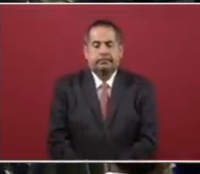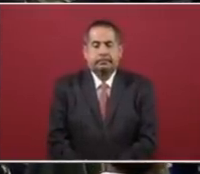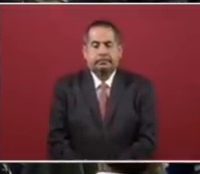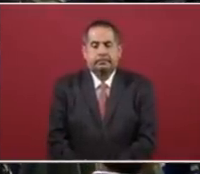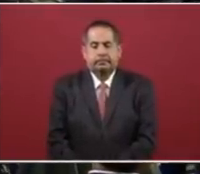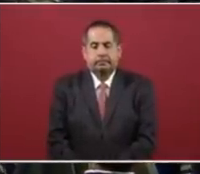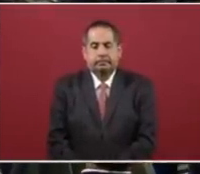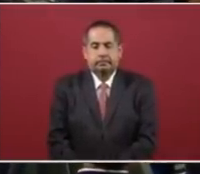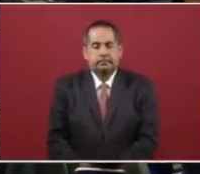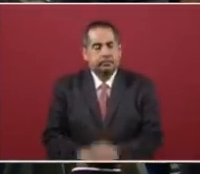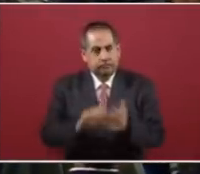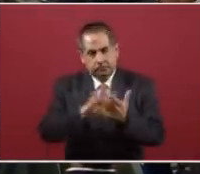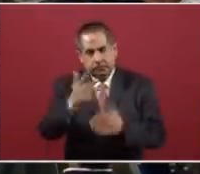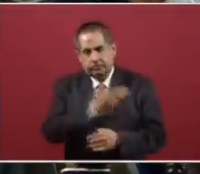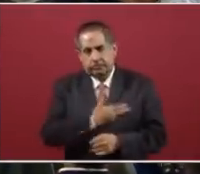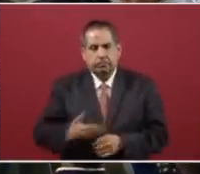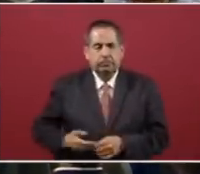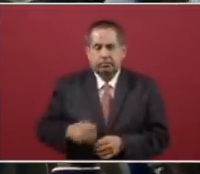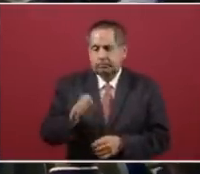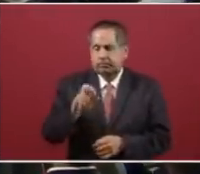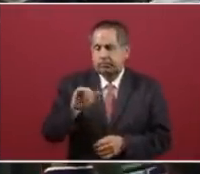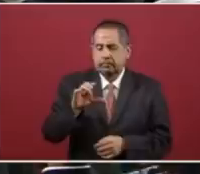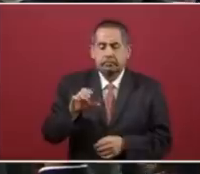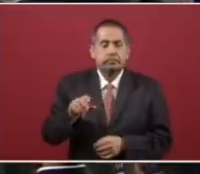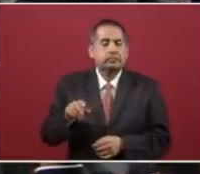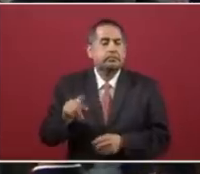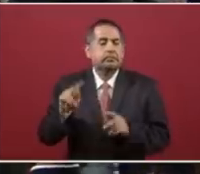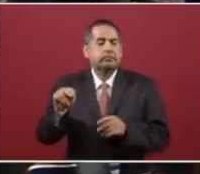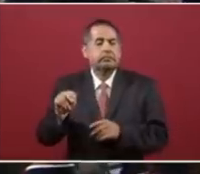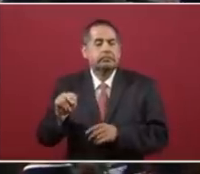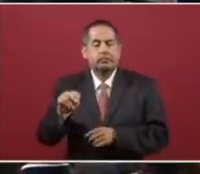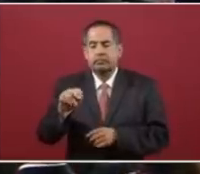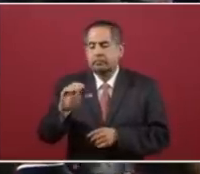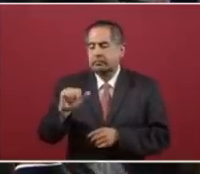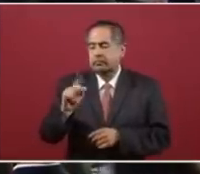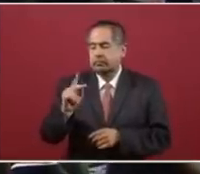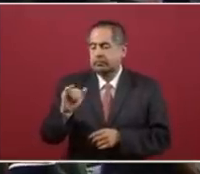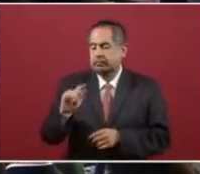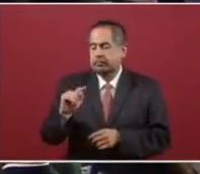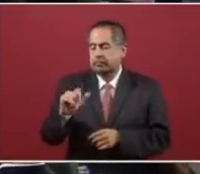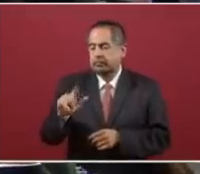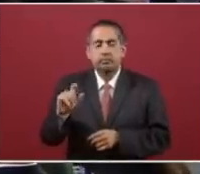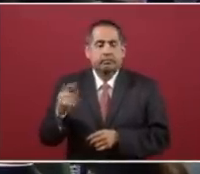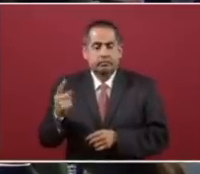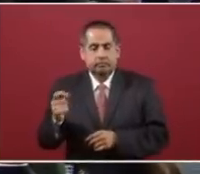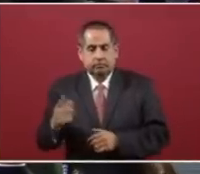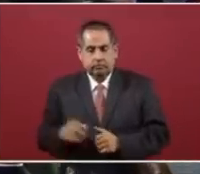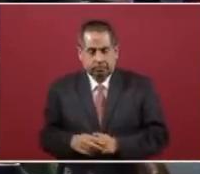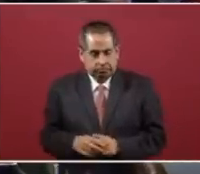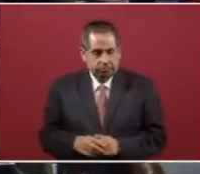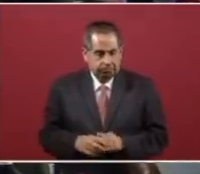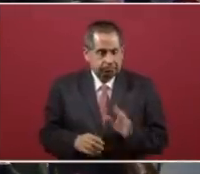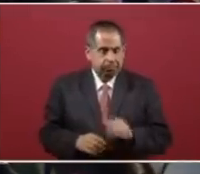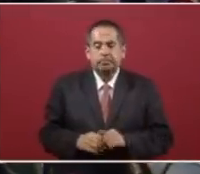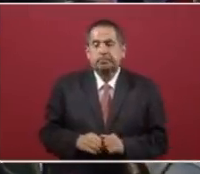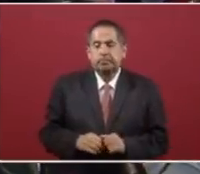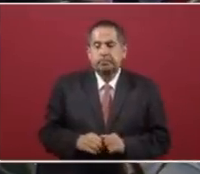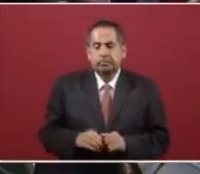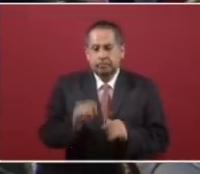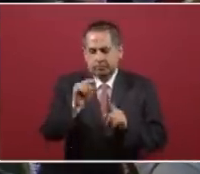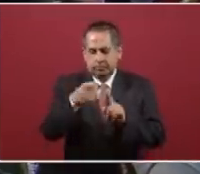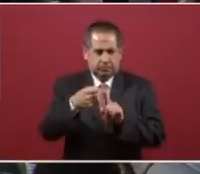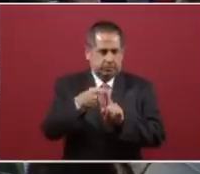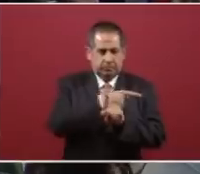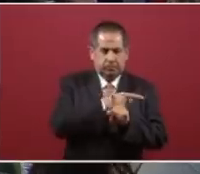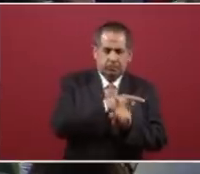muchas gracias presidente eric pintó de capital 21 yo quisiera preguntarle un saliendo muy poquito del tema de lo que está informando